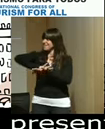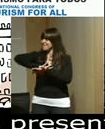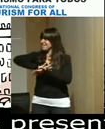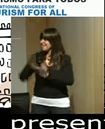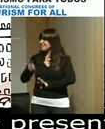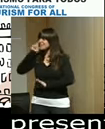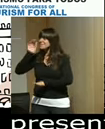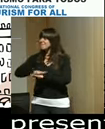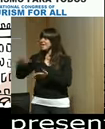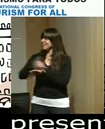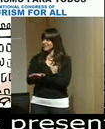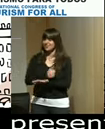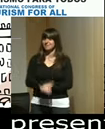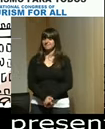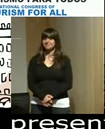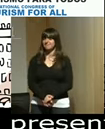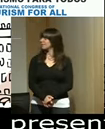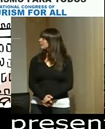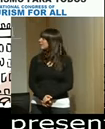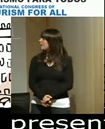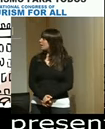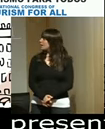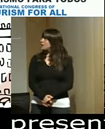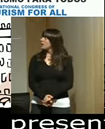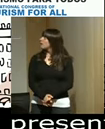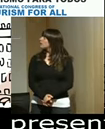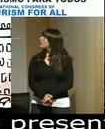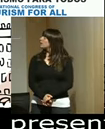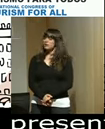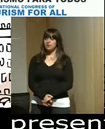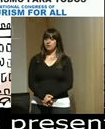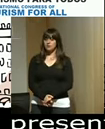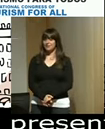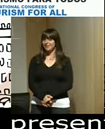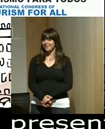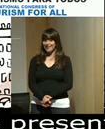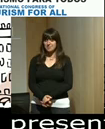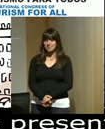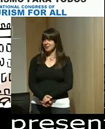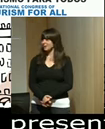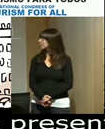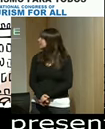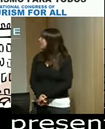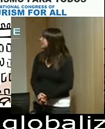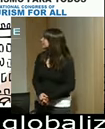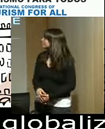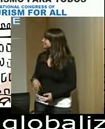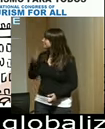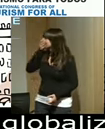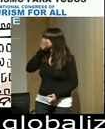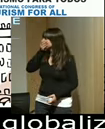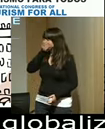calla. ¿Te lo he dicho o no, Ricardo? Destinados para mayores, hay que ser minucioso.